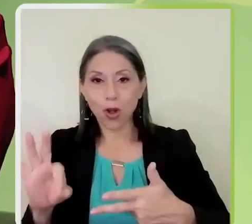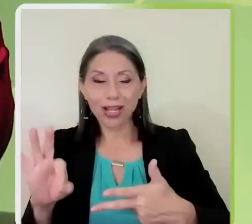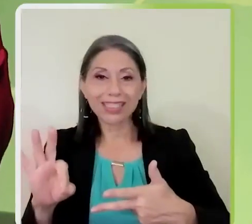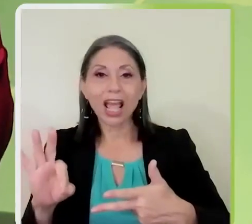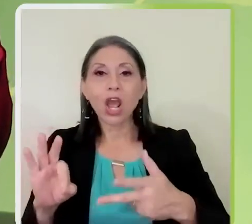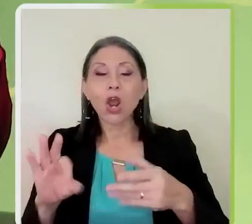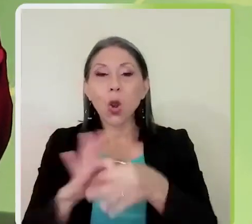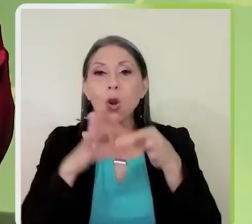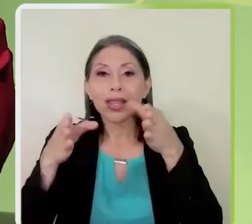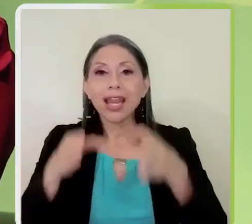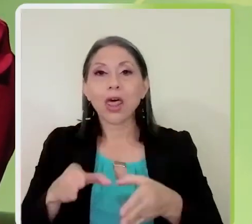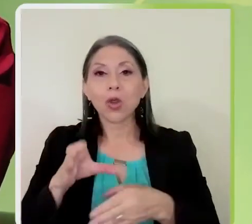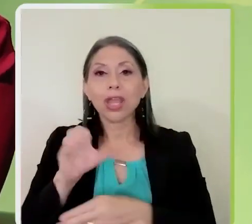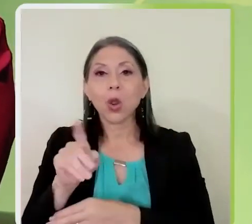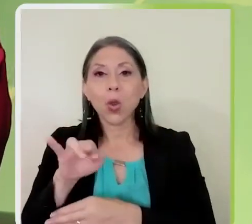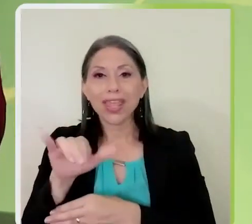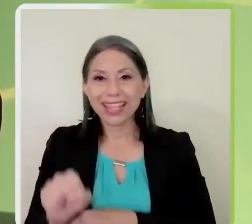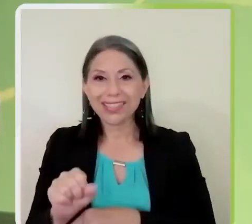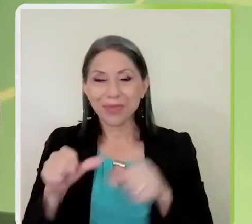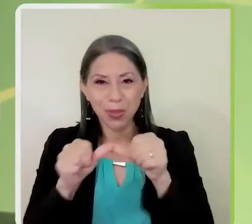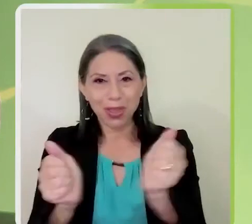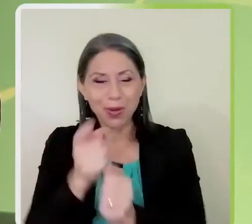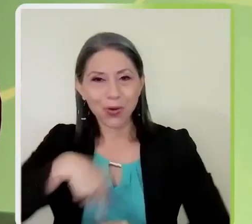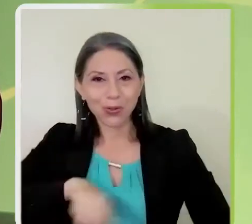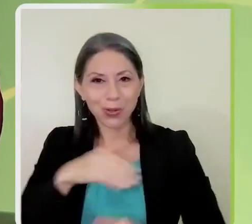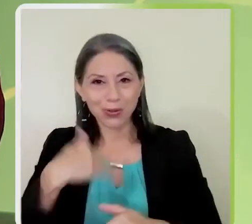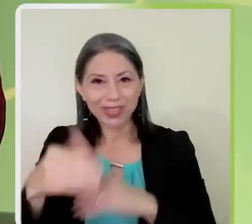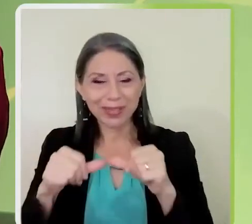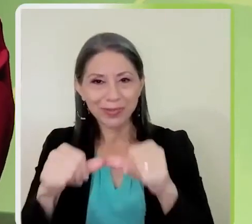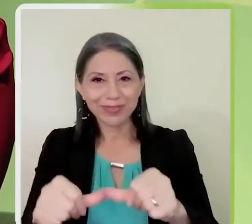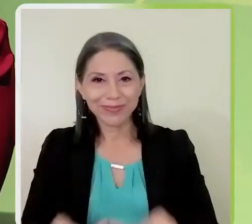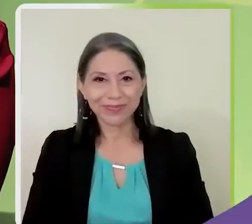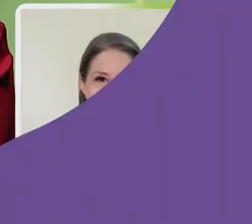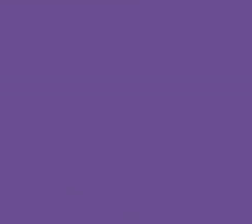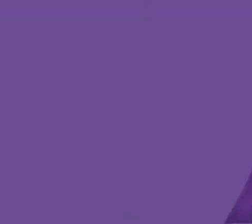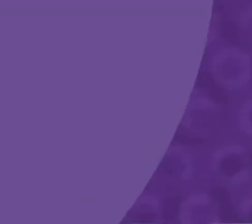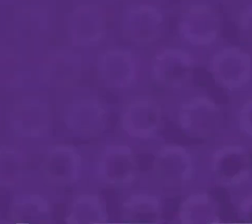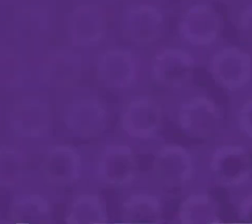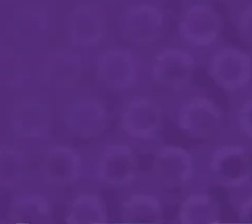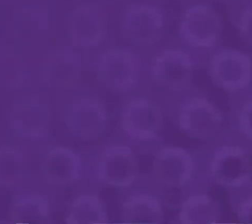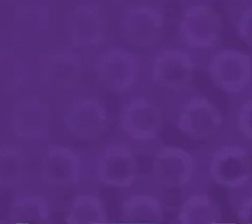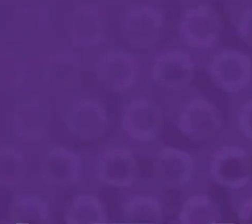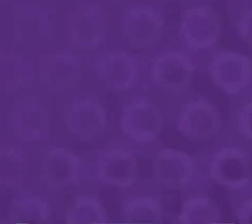coordinador de COINDIS. Quédese con nosotros que seguimos con esta conversación al volver de la pausa.